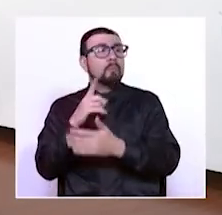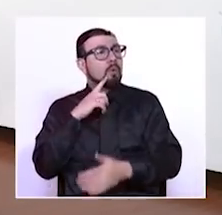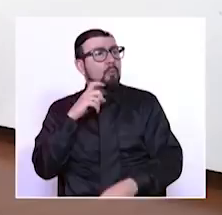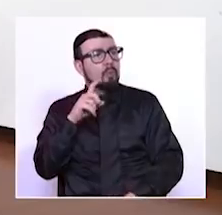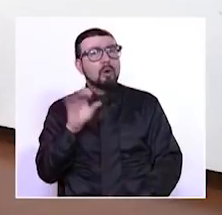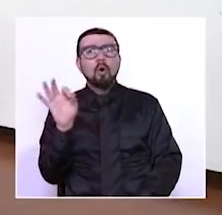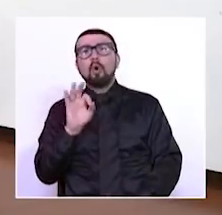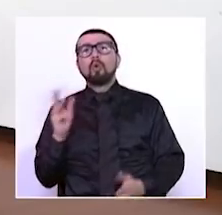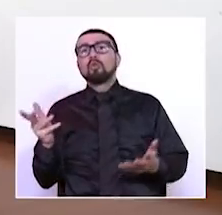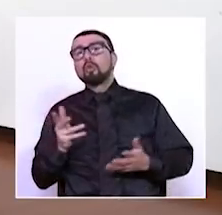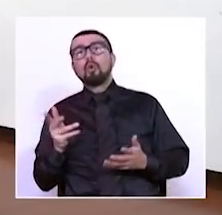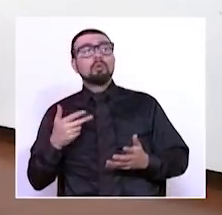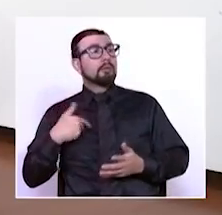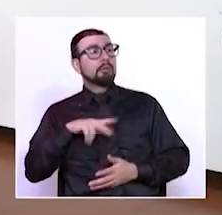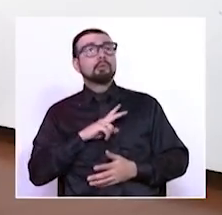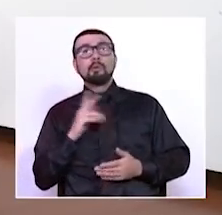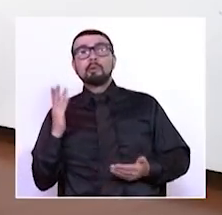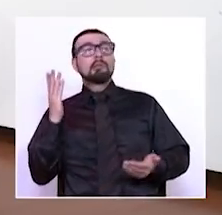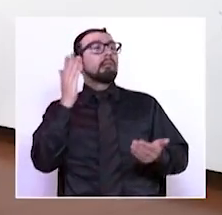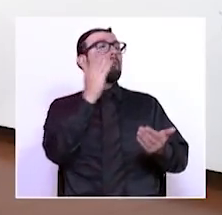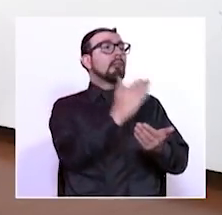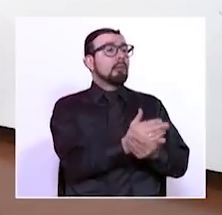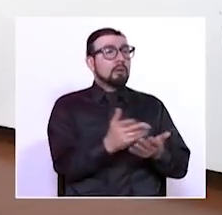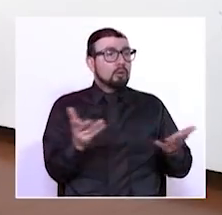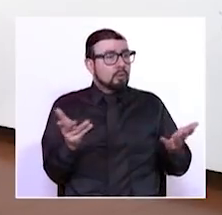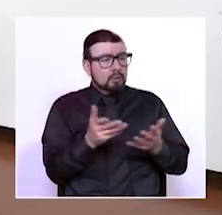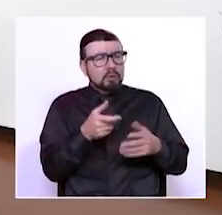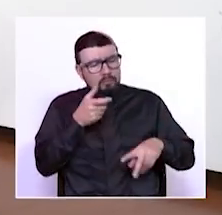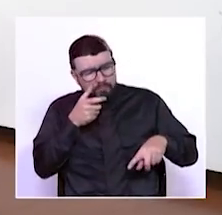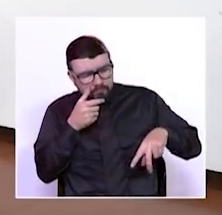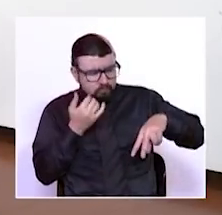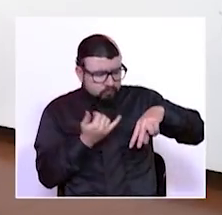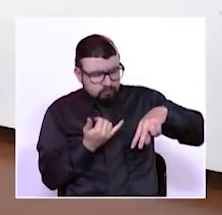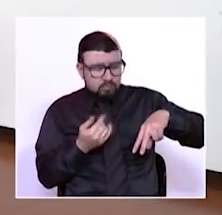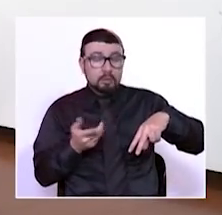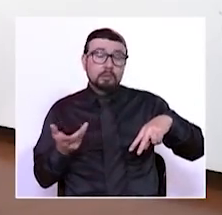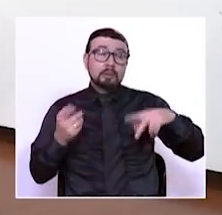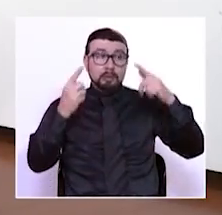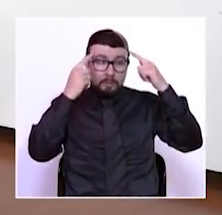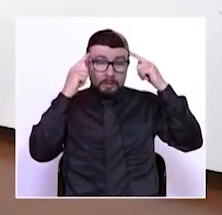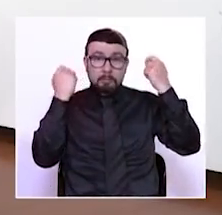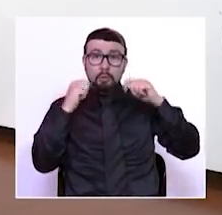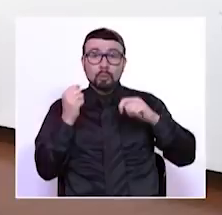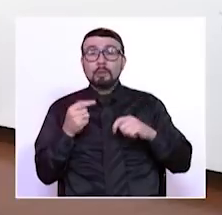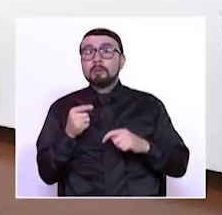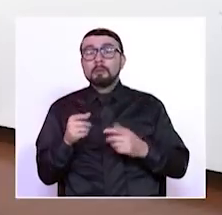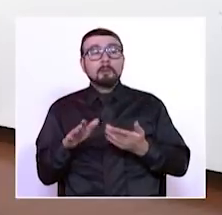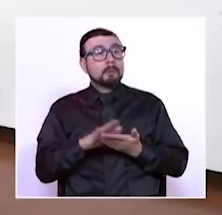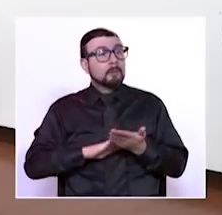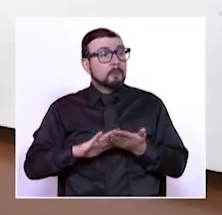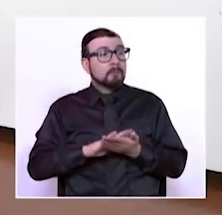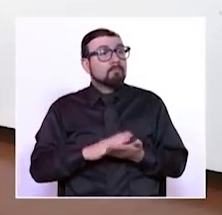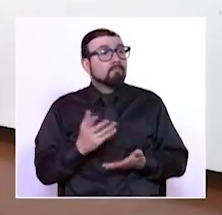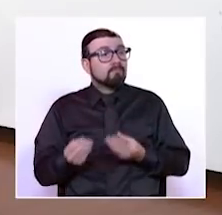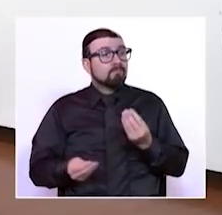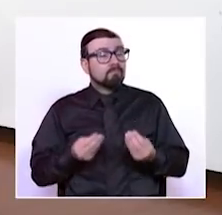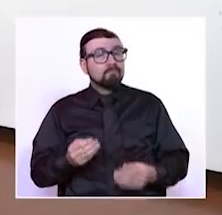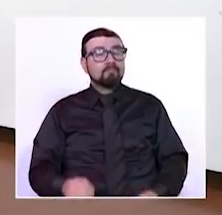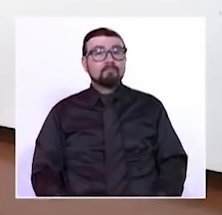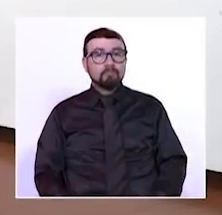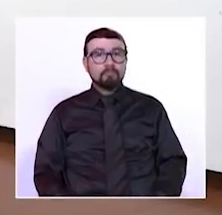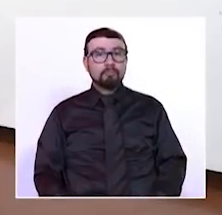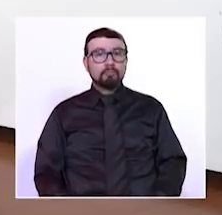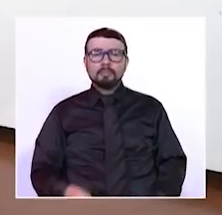dónde podíamos nosotros acudir para que la revisara, porque en realidad estamos muy preocupados por esa situación de ella. Bueno, Que